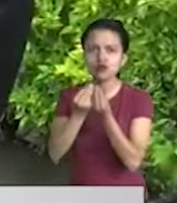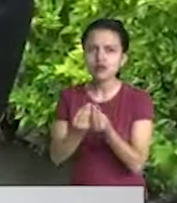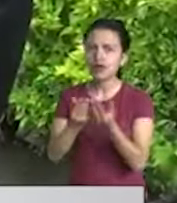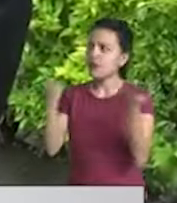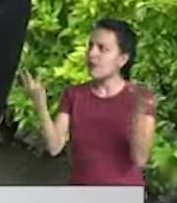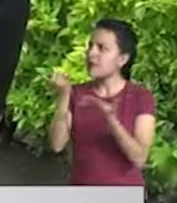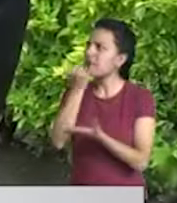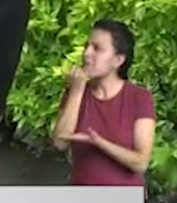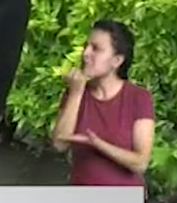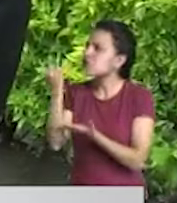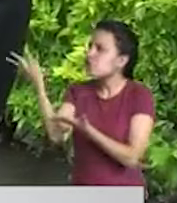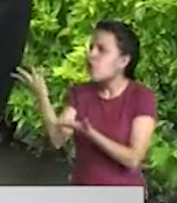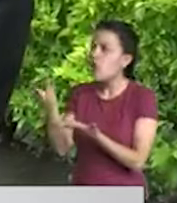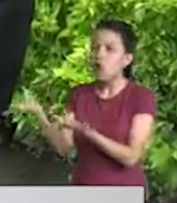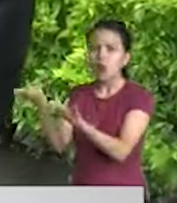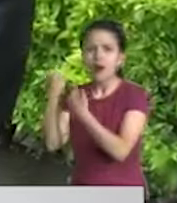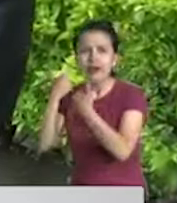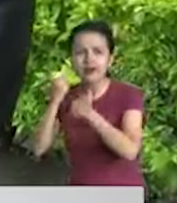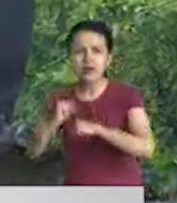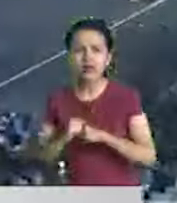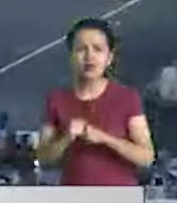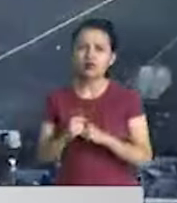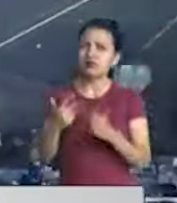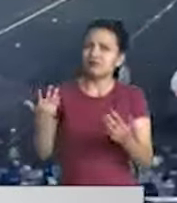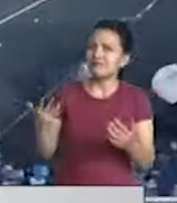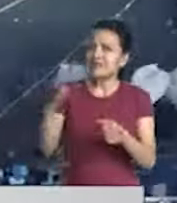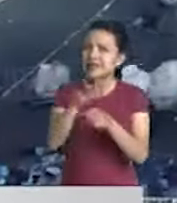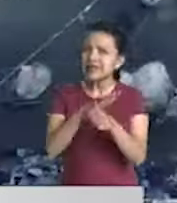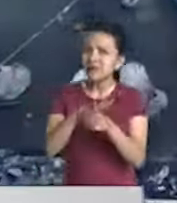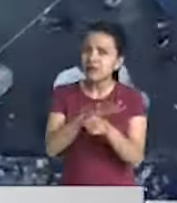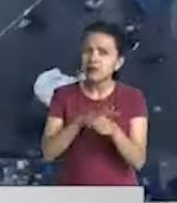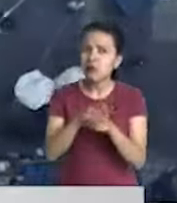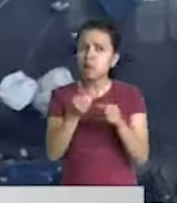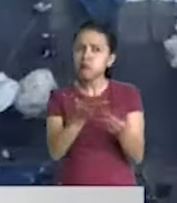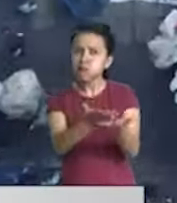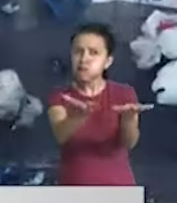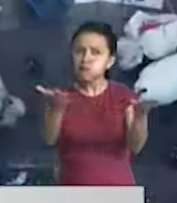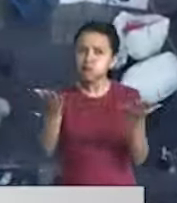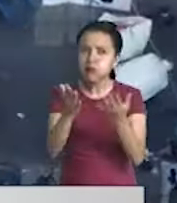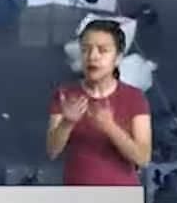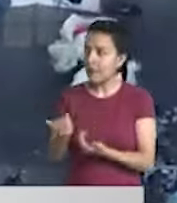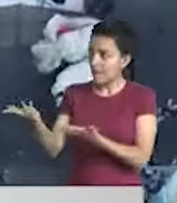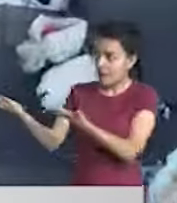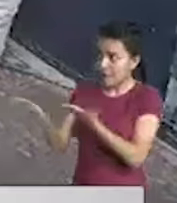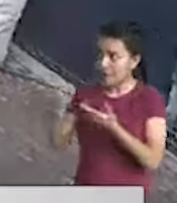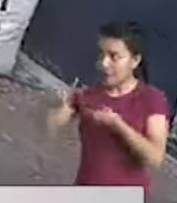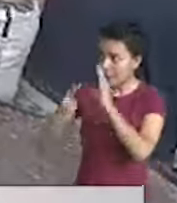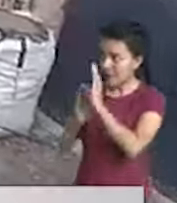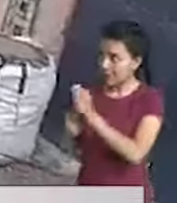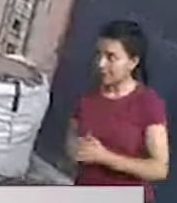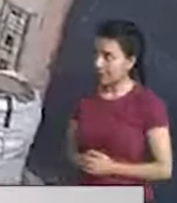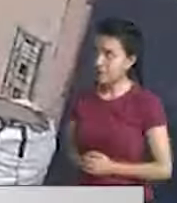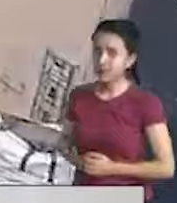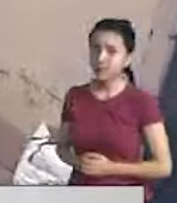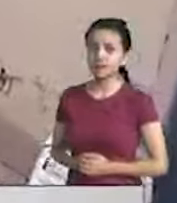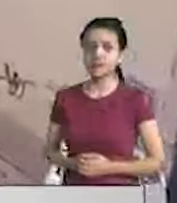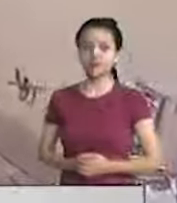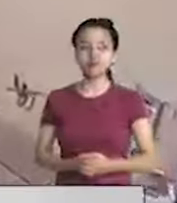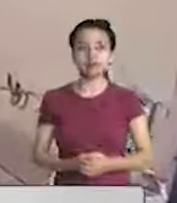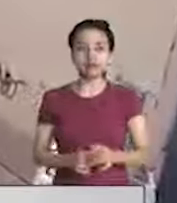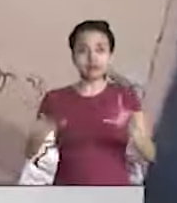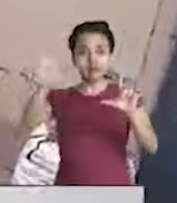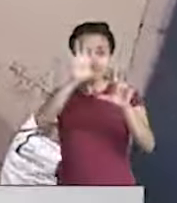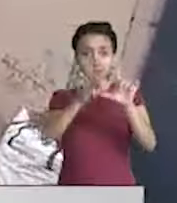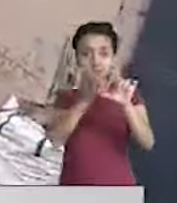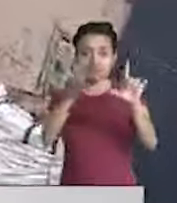a continuación, concejal, sobre la situación que ocurre en el barrio María Paz? Bienvenido a Noticentro 1 CMI. Las imágenes son alarmantes.